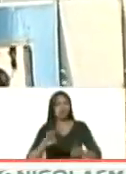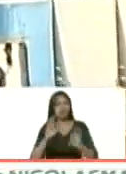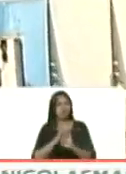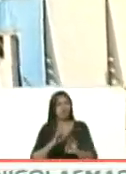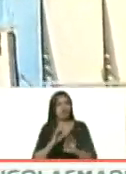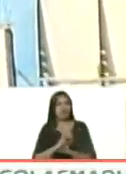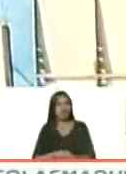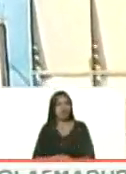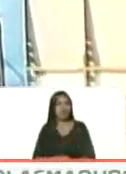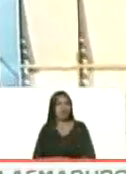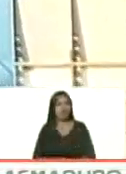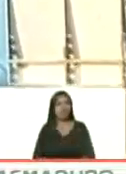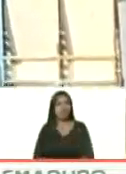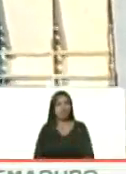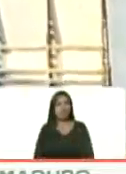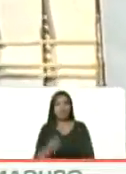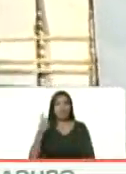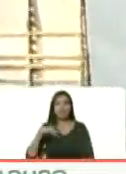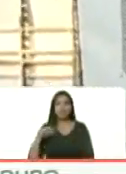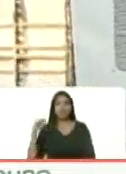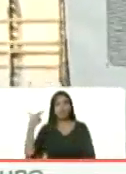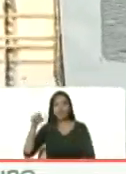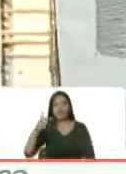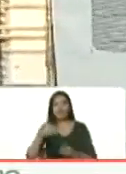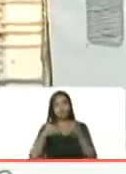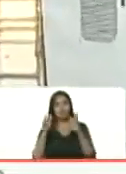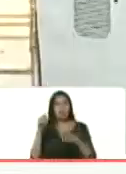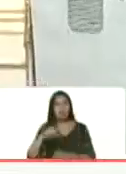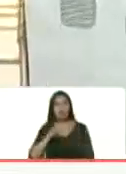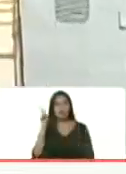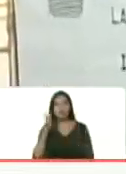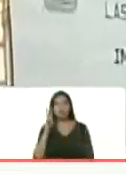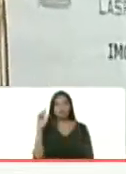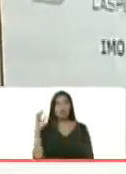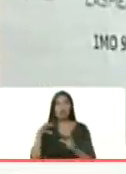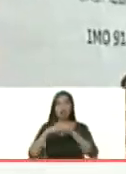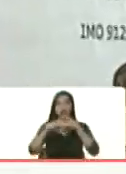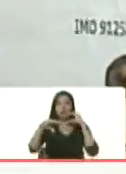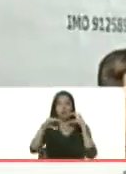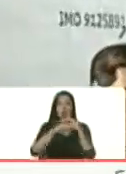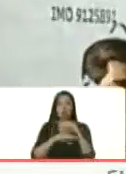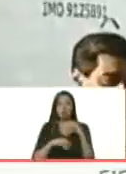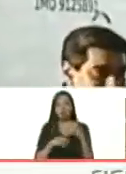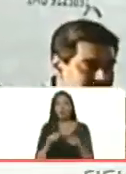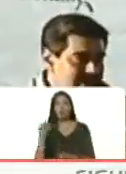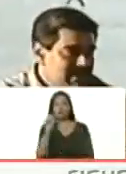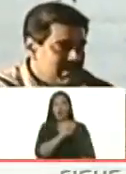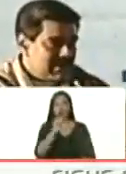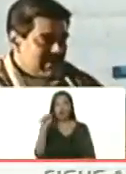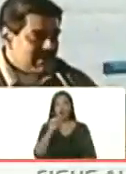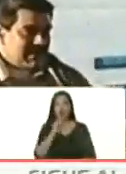de nadie para tener transporte público hecho en Venezuela. Autobuses, camioneticas por puesto.